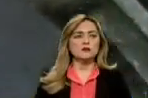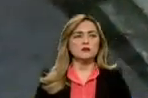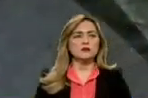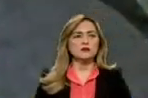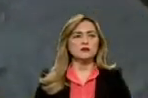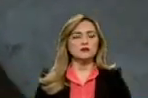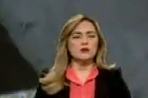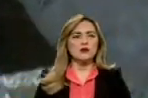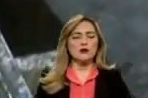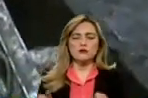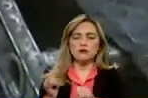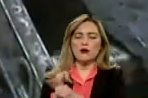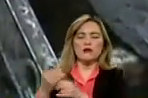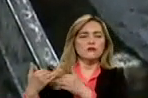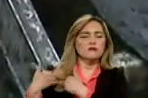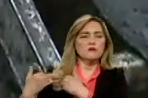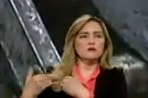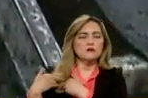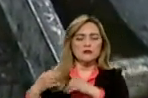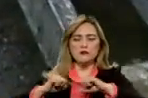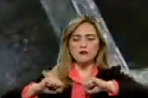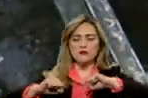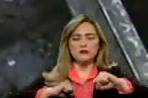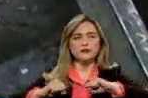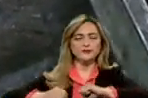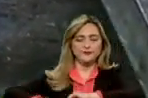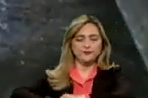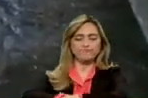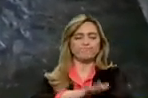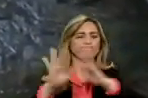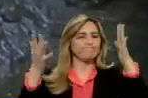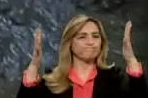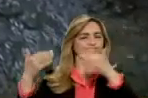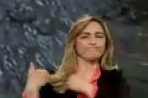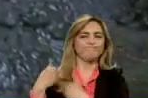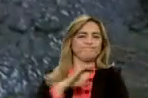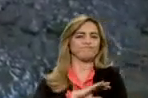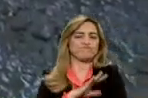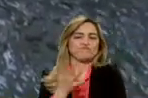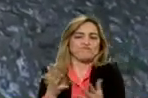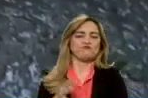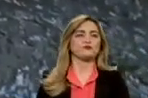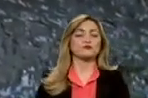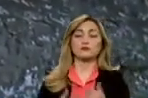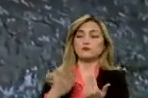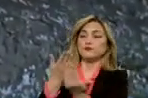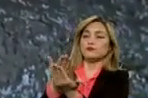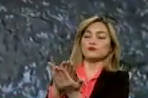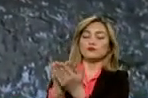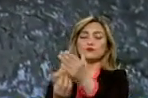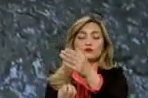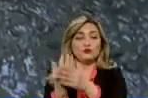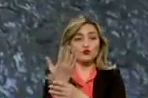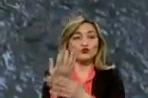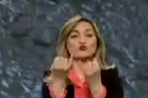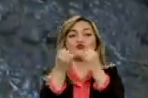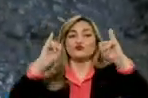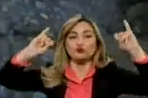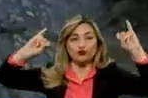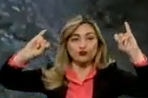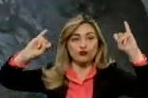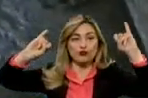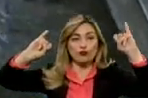ente encargado de la gestión de las quebradas, se partió y se propuso que se cree un ente independiente